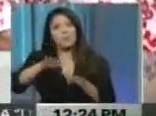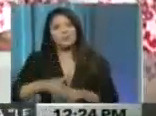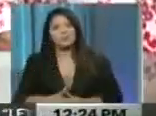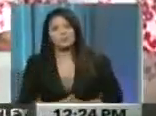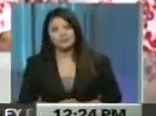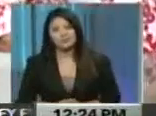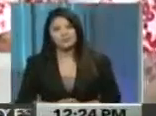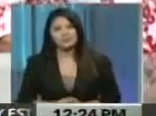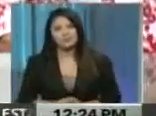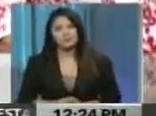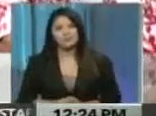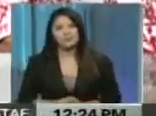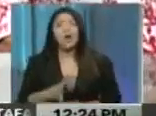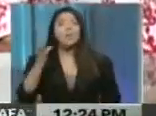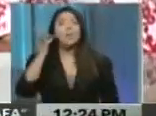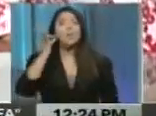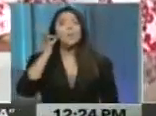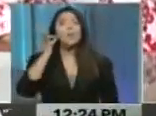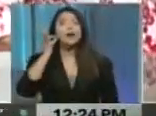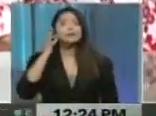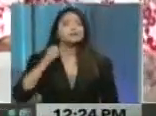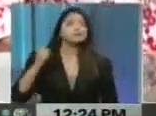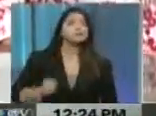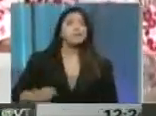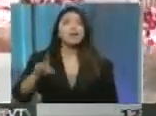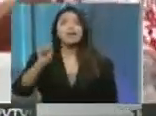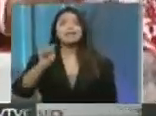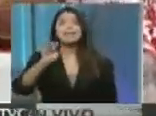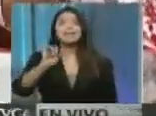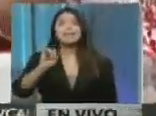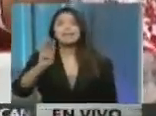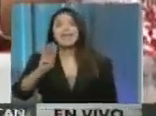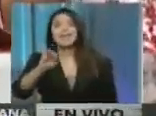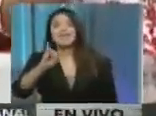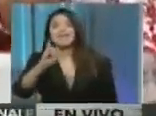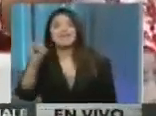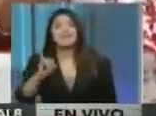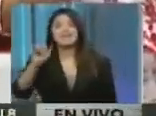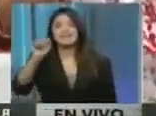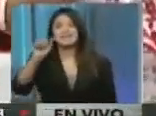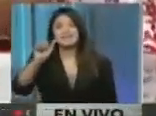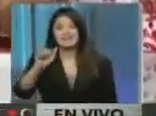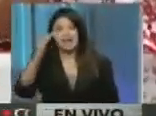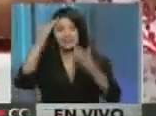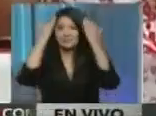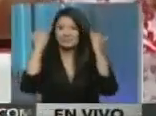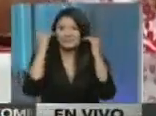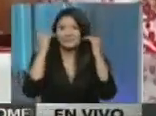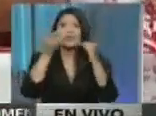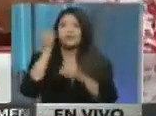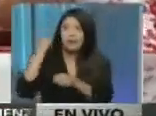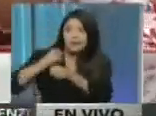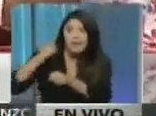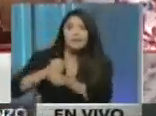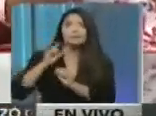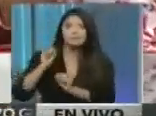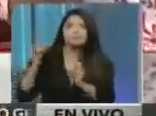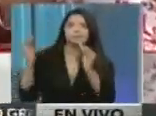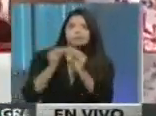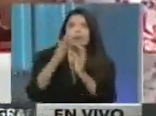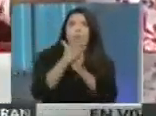a esa rectora valiente, Tibisay Lucena, que está haciendo lo que tiene que hacer en el